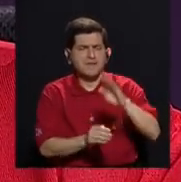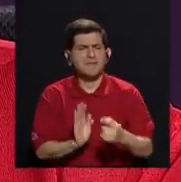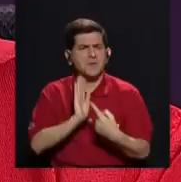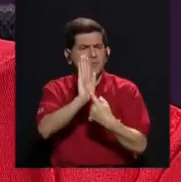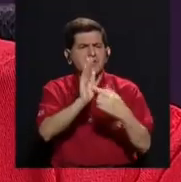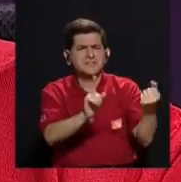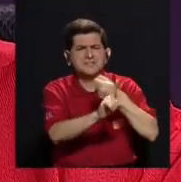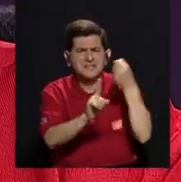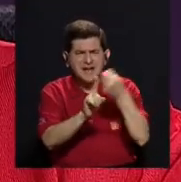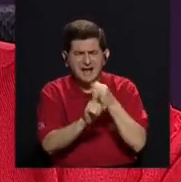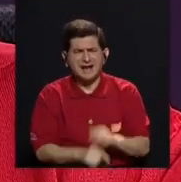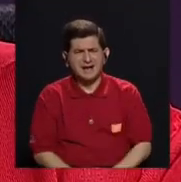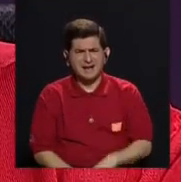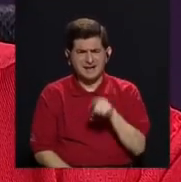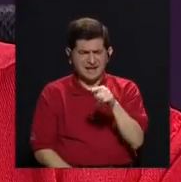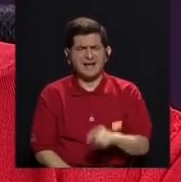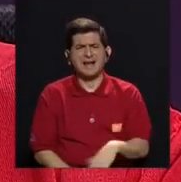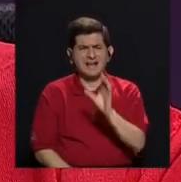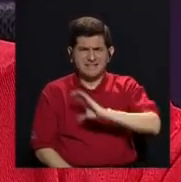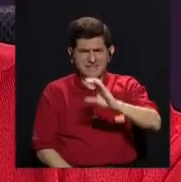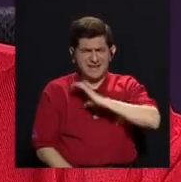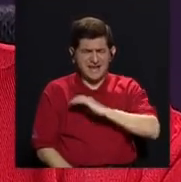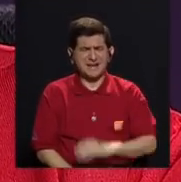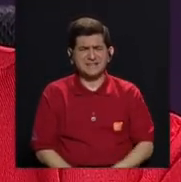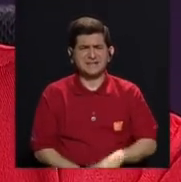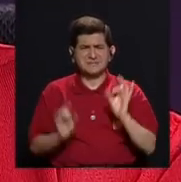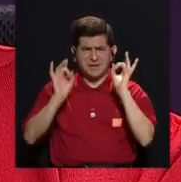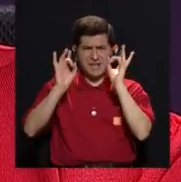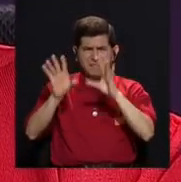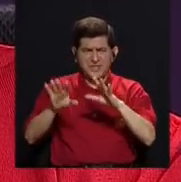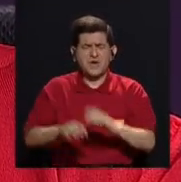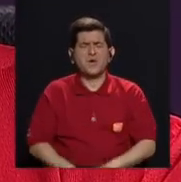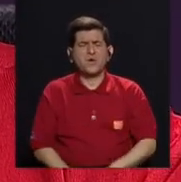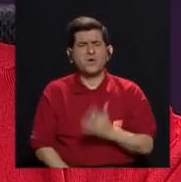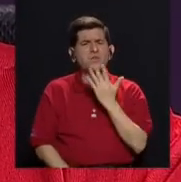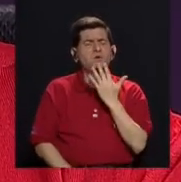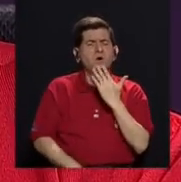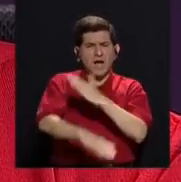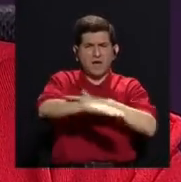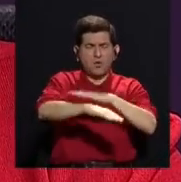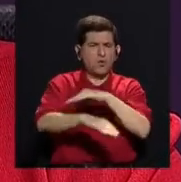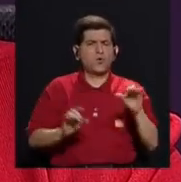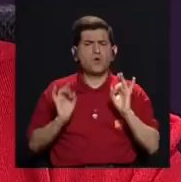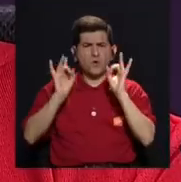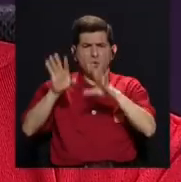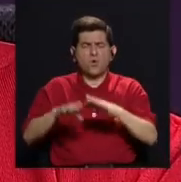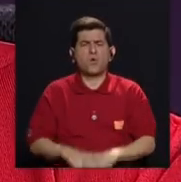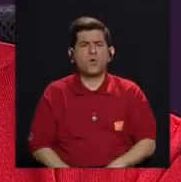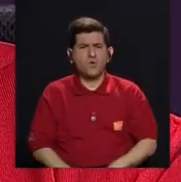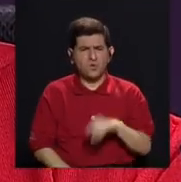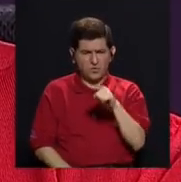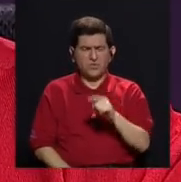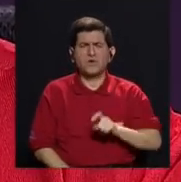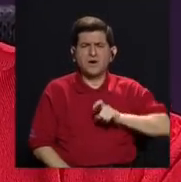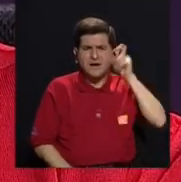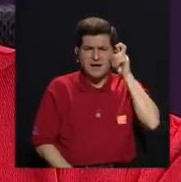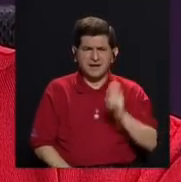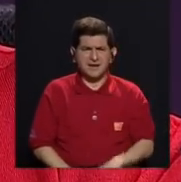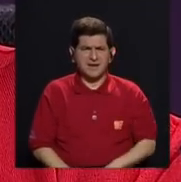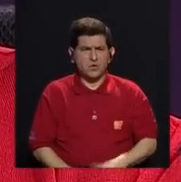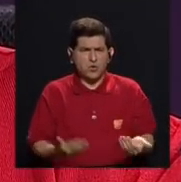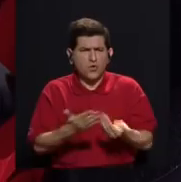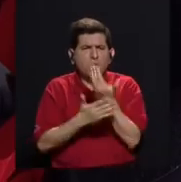mucho sexismo verdades de racismo y entonces en qué se diferencia este nuevo movimiento de la bomba